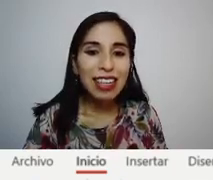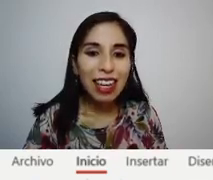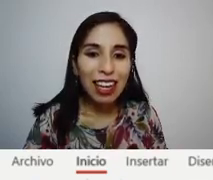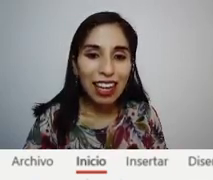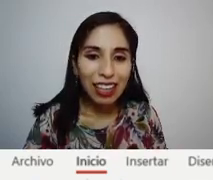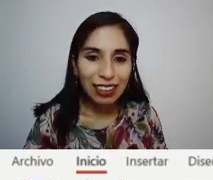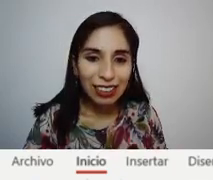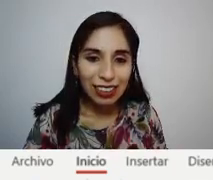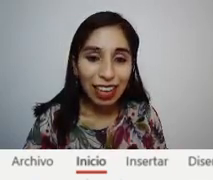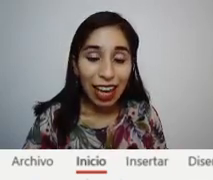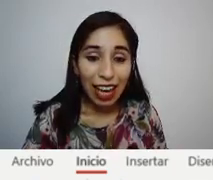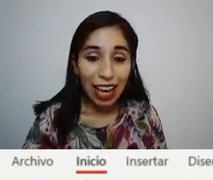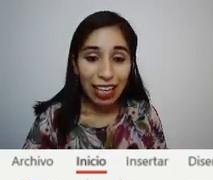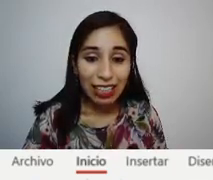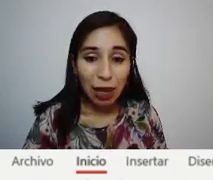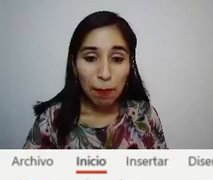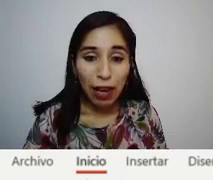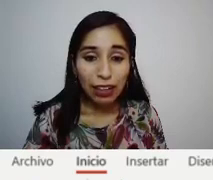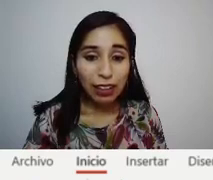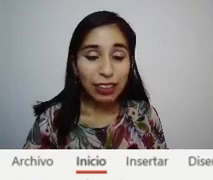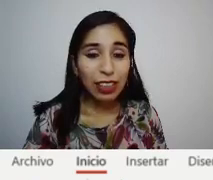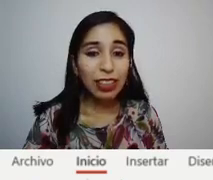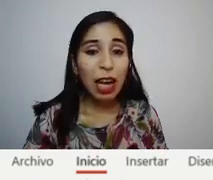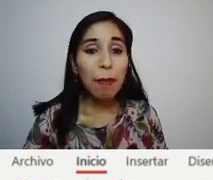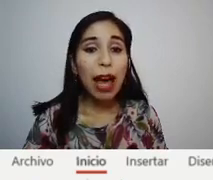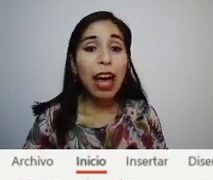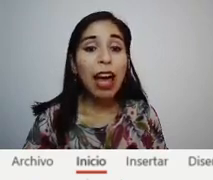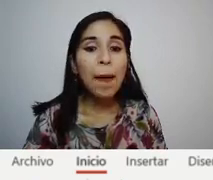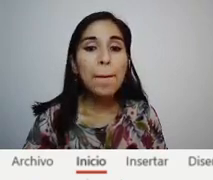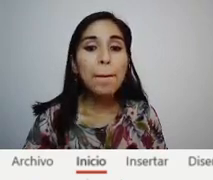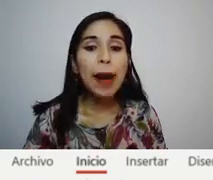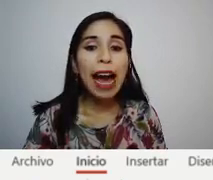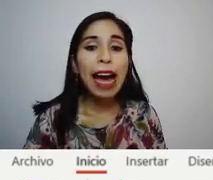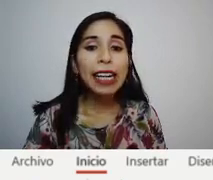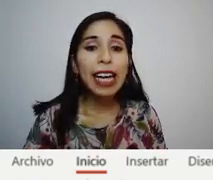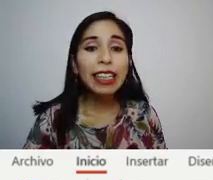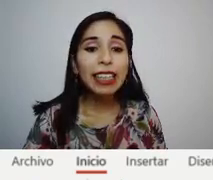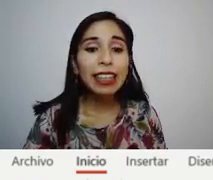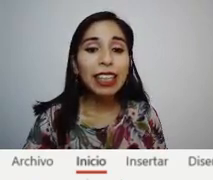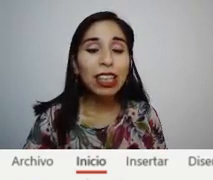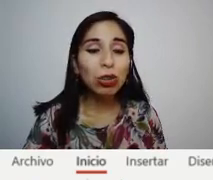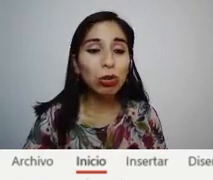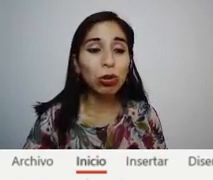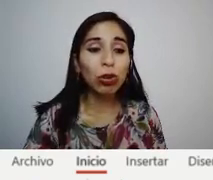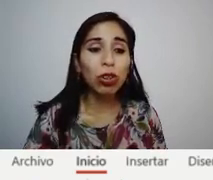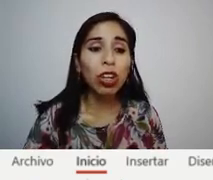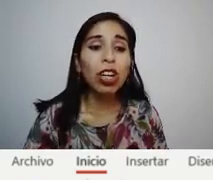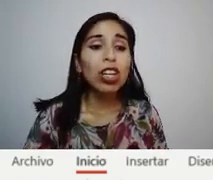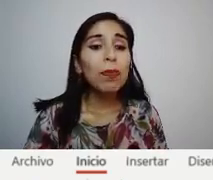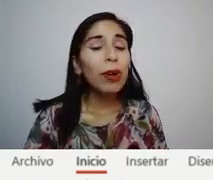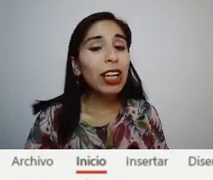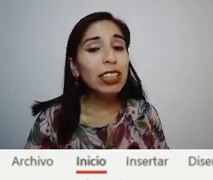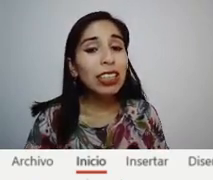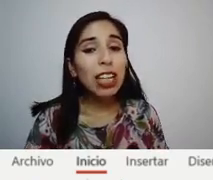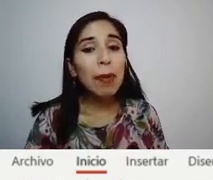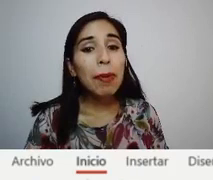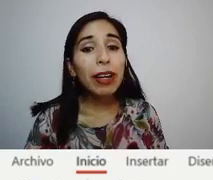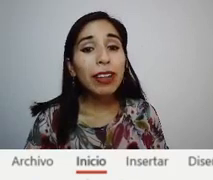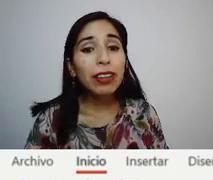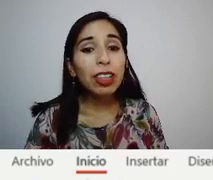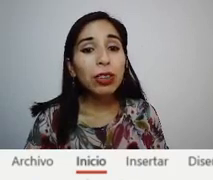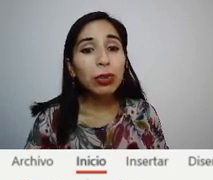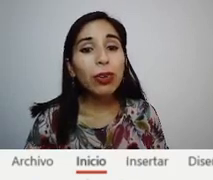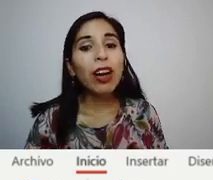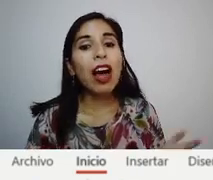así es esta parte se llama barra de título y por qué se llama